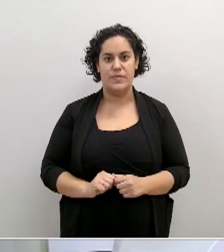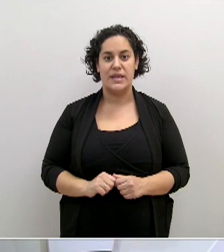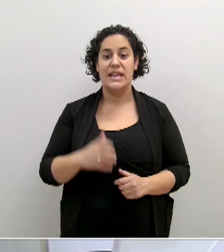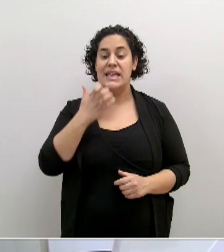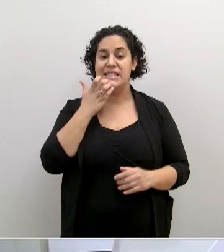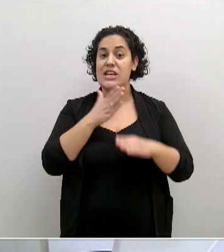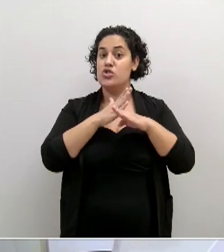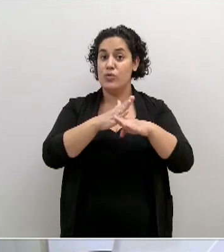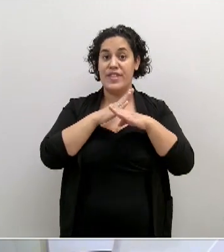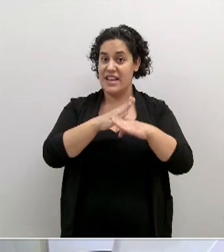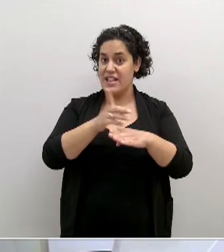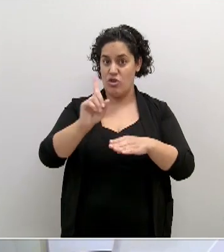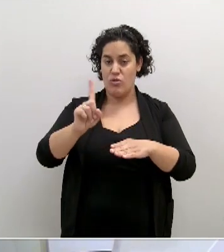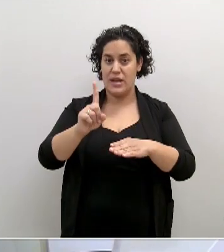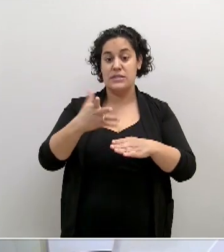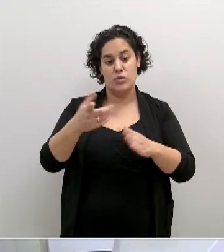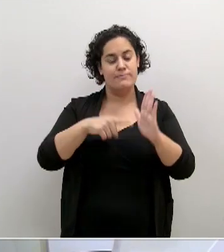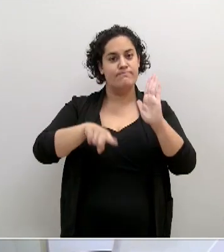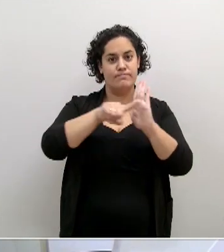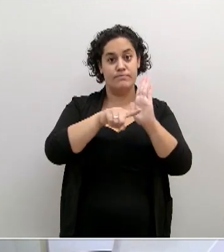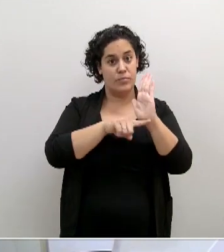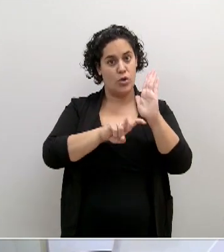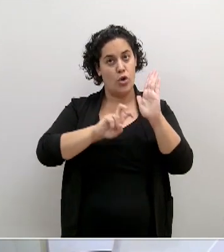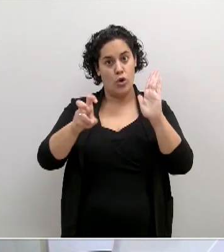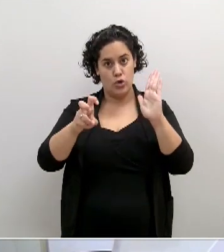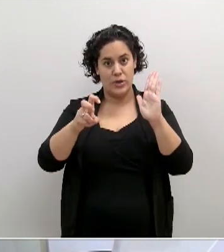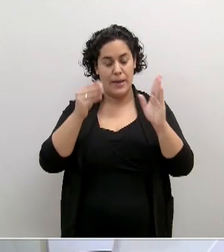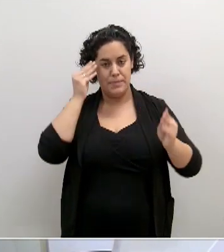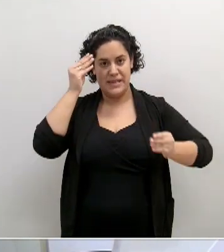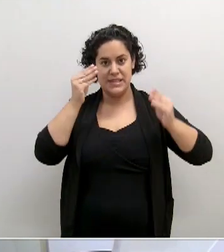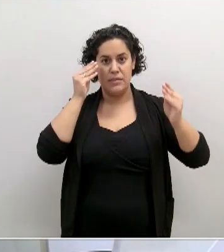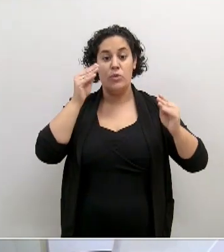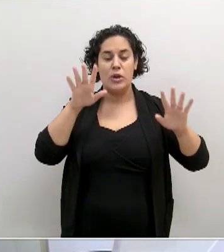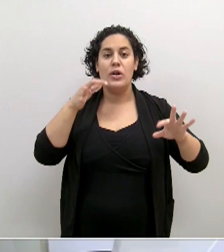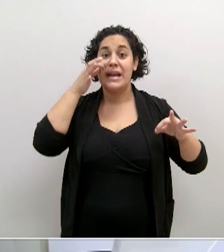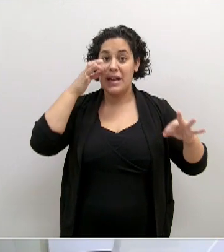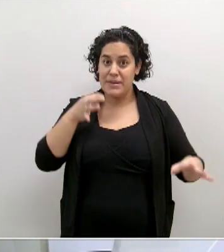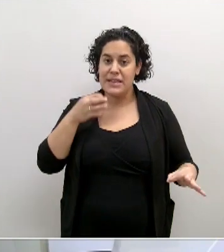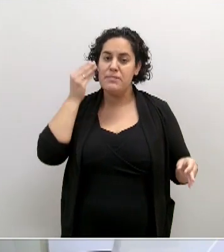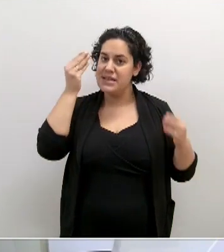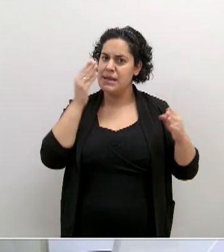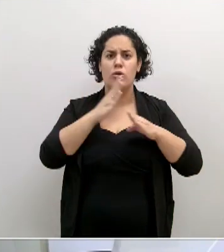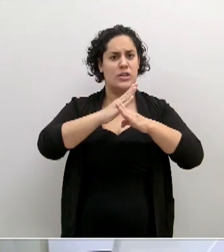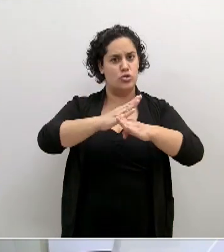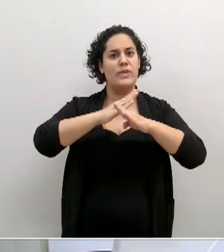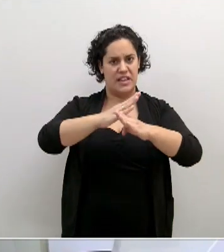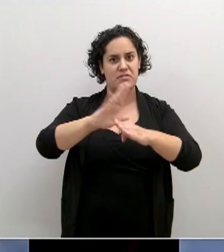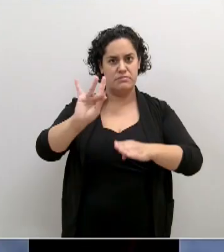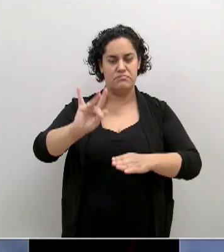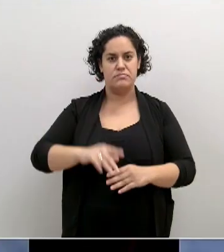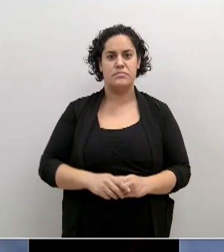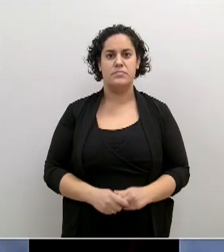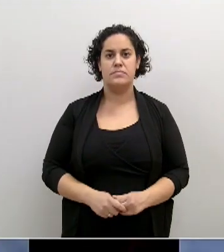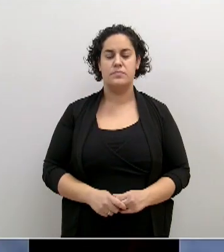suficiente, evidentemente habrá que plantearse otras medidas, pero realmente creemos que con esto puede ser suficiente. O sea, en